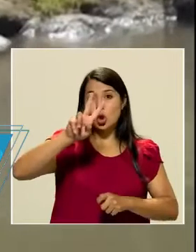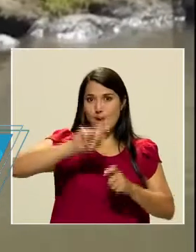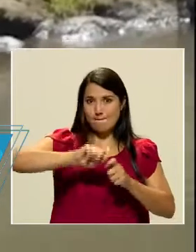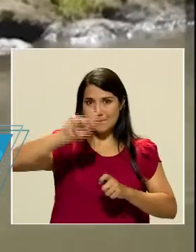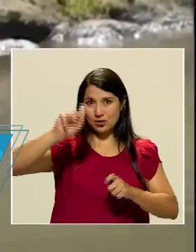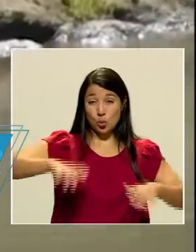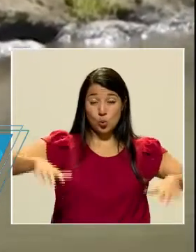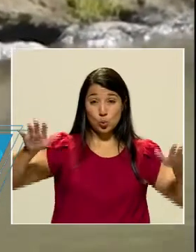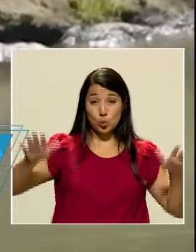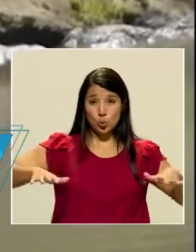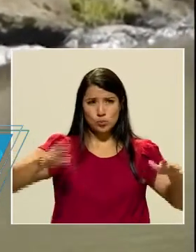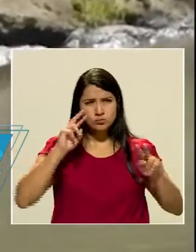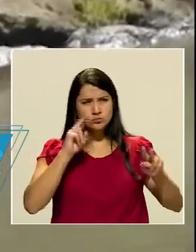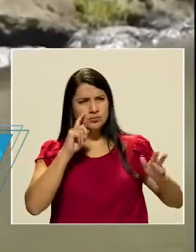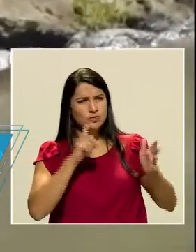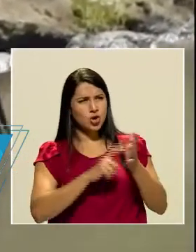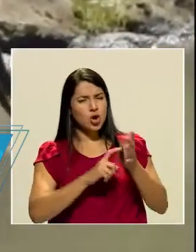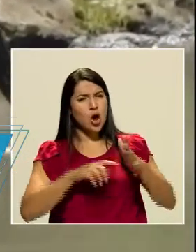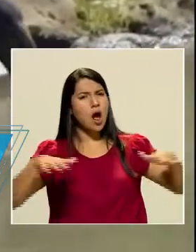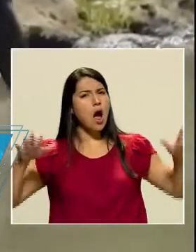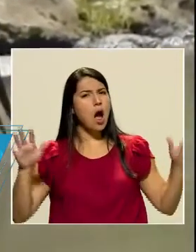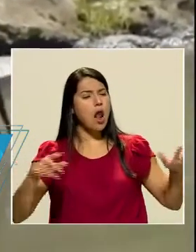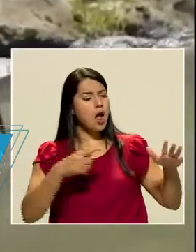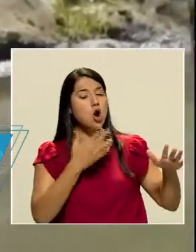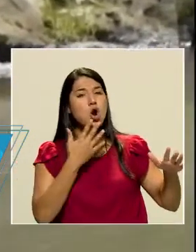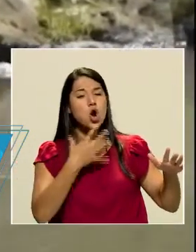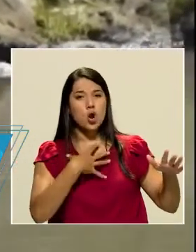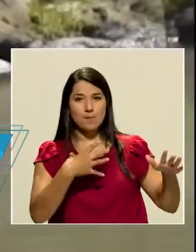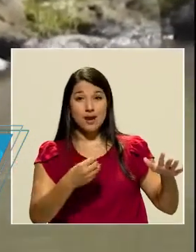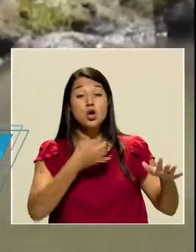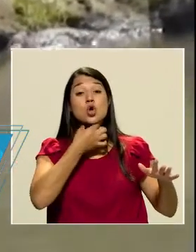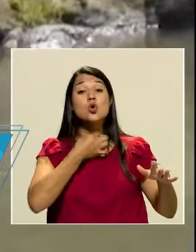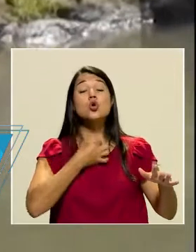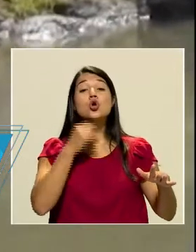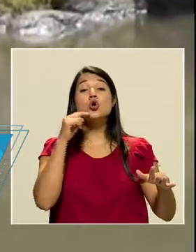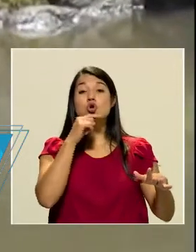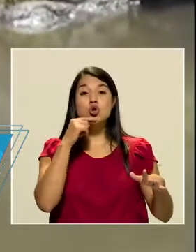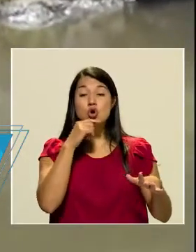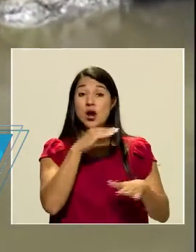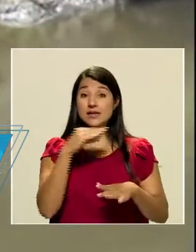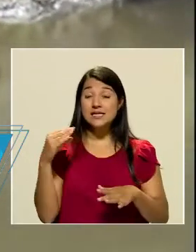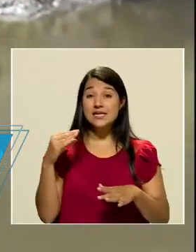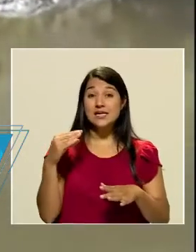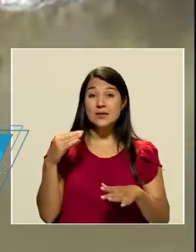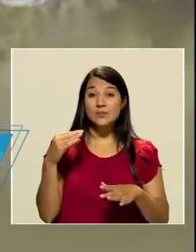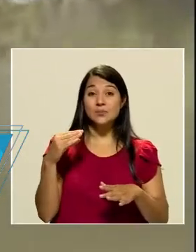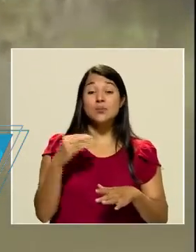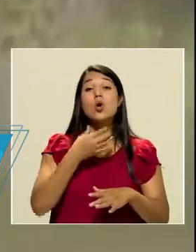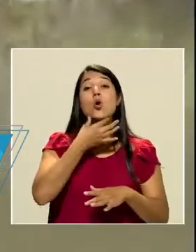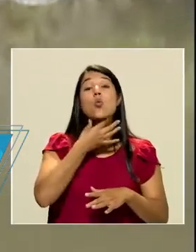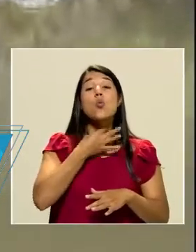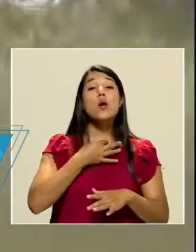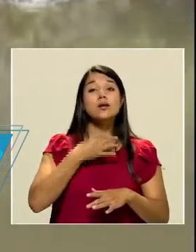cigüeñas se reconocen por su plumaje de color blanco. La base del cuello es roja, mientras que la parte superior del cuello,